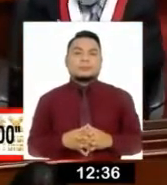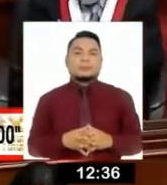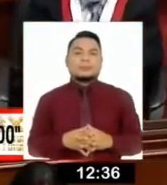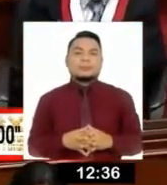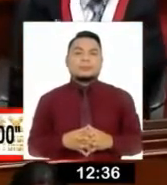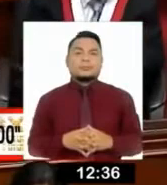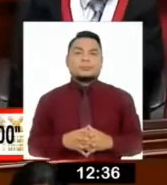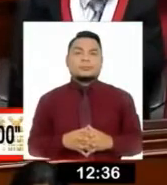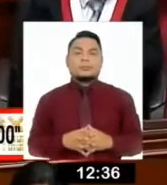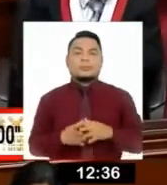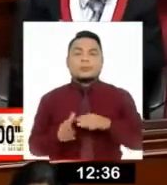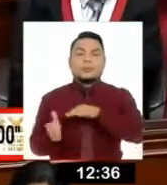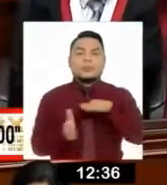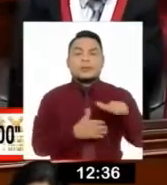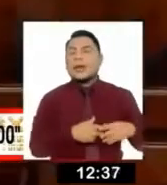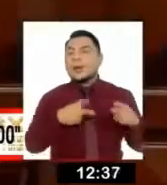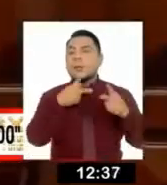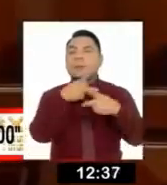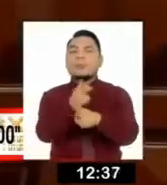Producción.